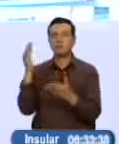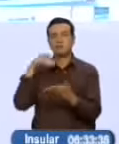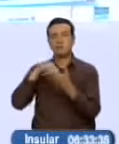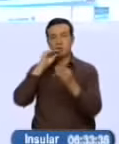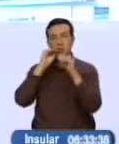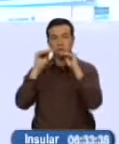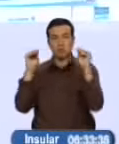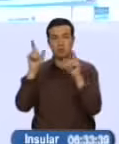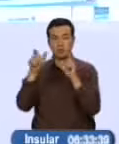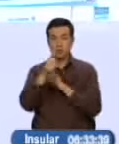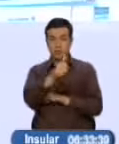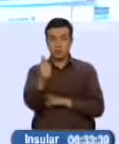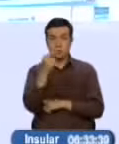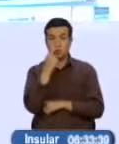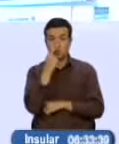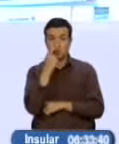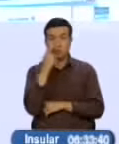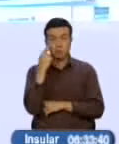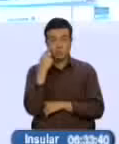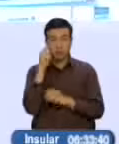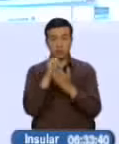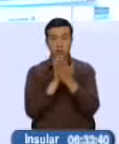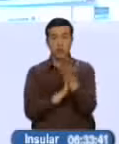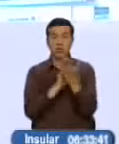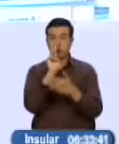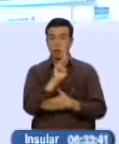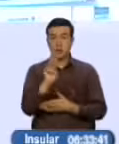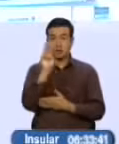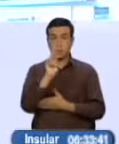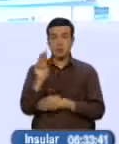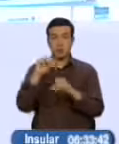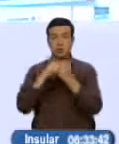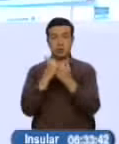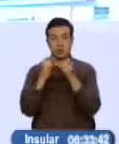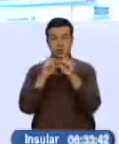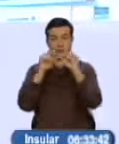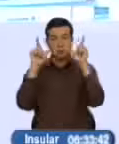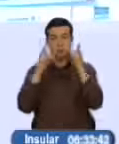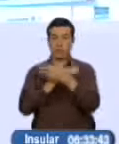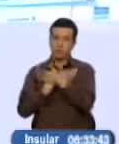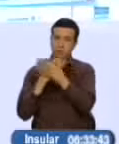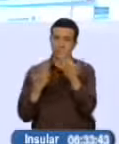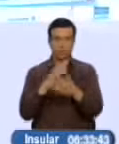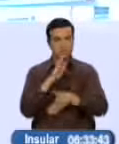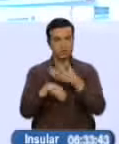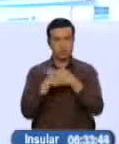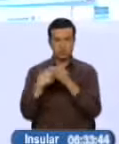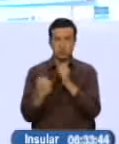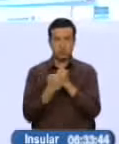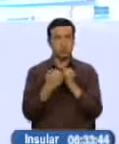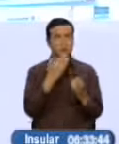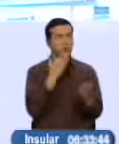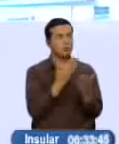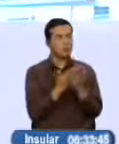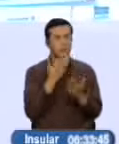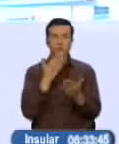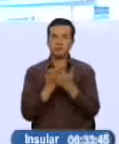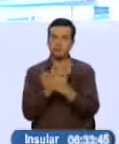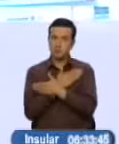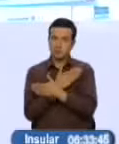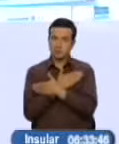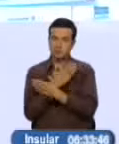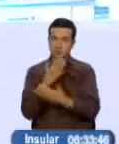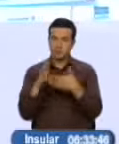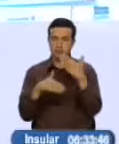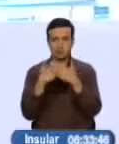ratificar que los que estén interesados en conocer el proyecto está en la página web de la Asamblea. Bienvenidos todos los aportes. Muchas gracias, Carlos, y un saludo muy